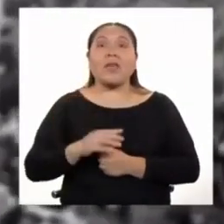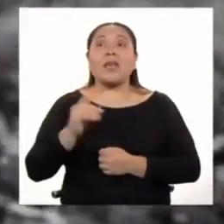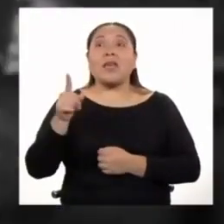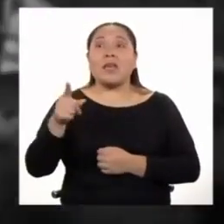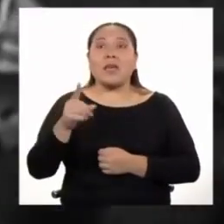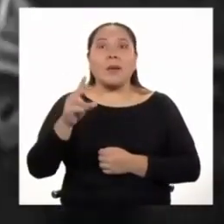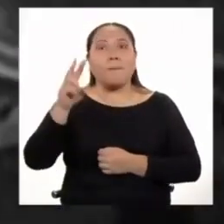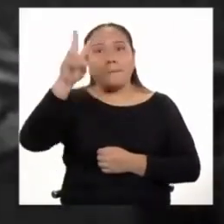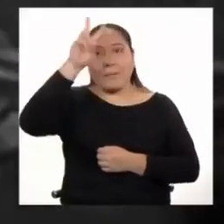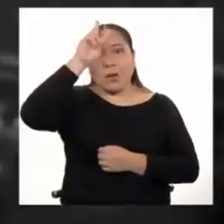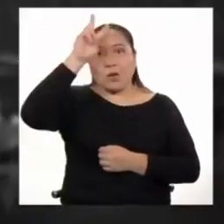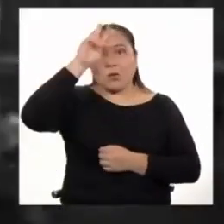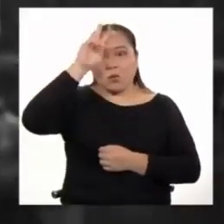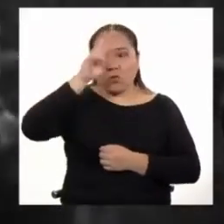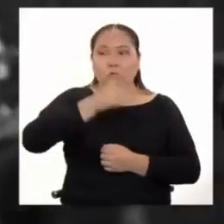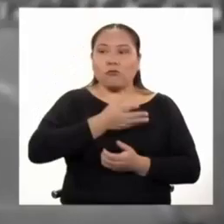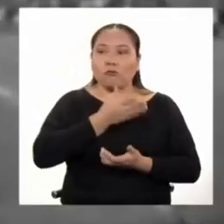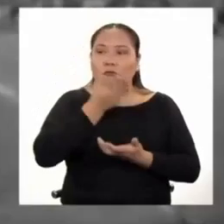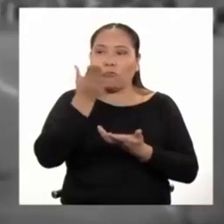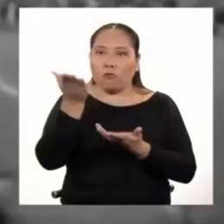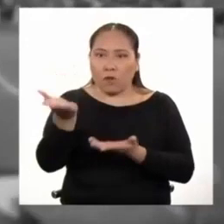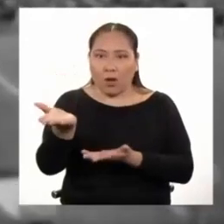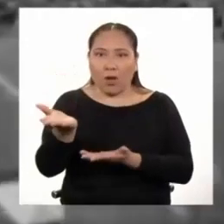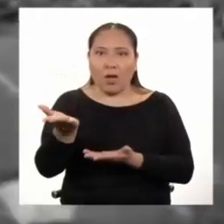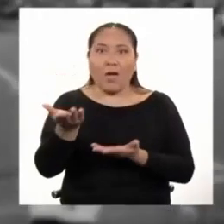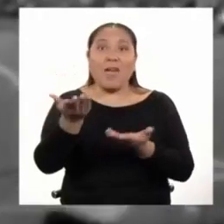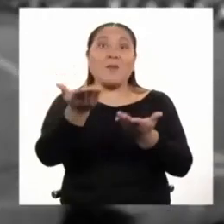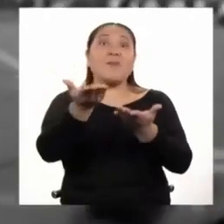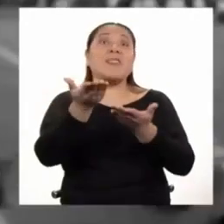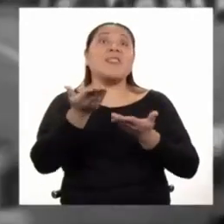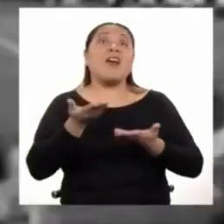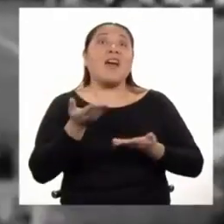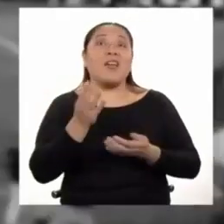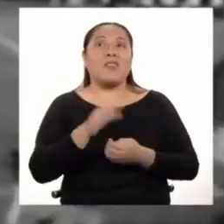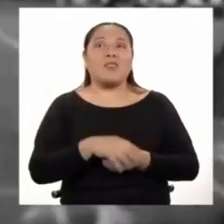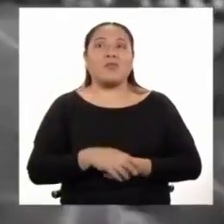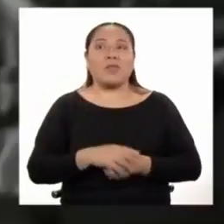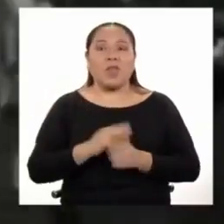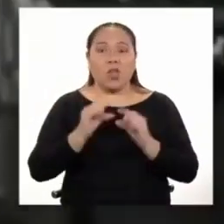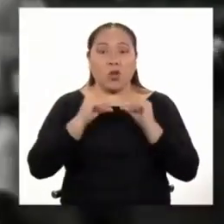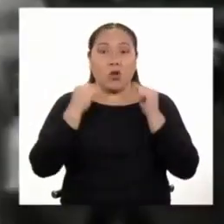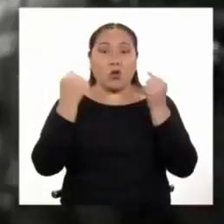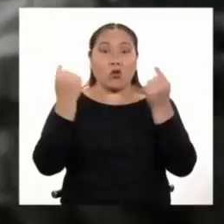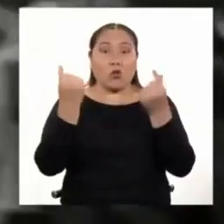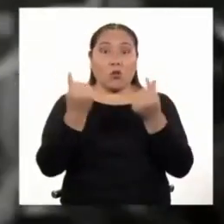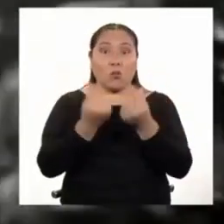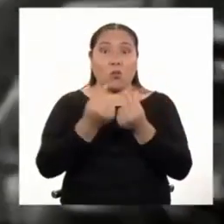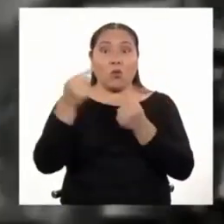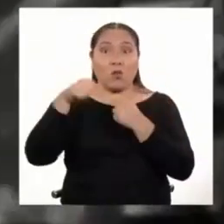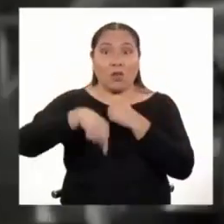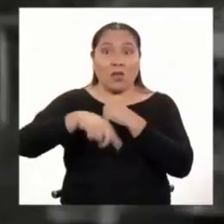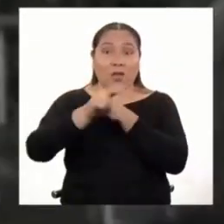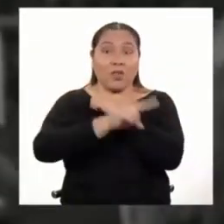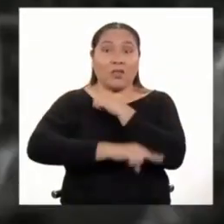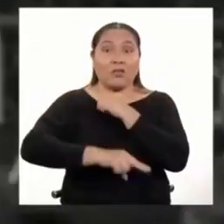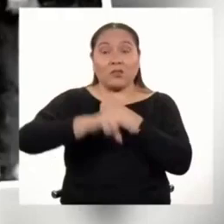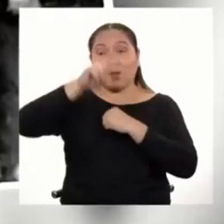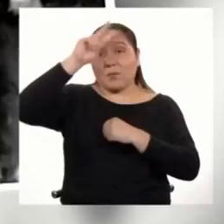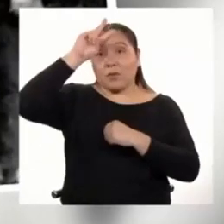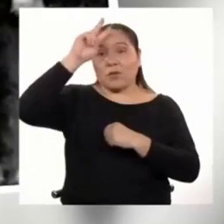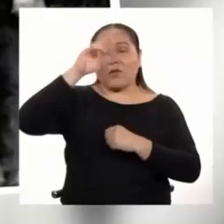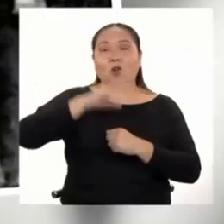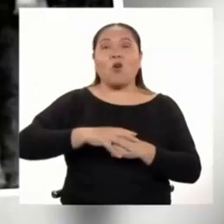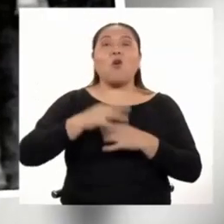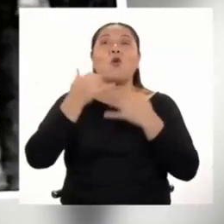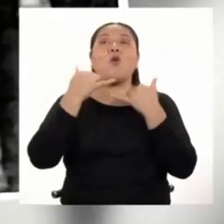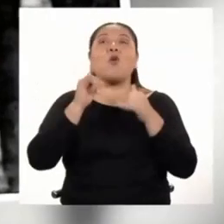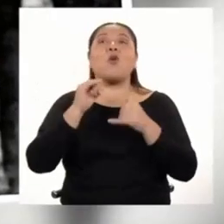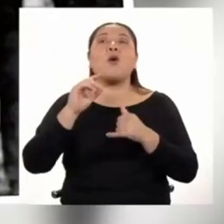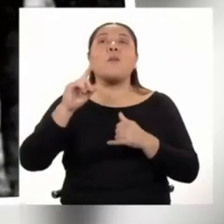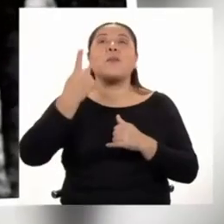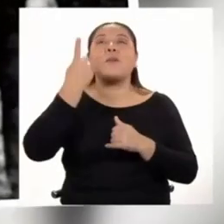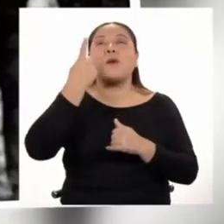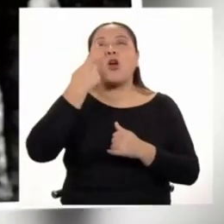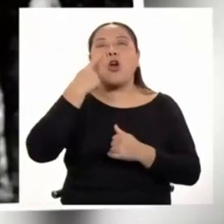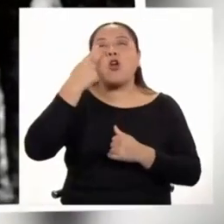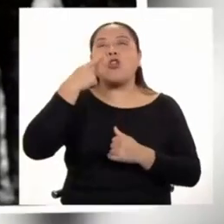en calidad de invitado. En el seleccionado nacional jugó una de las primeras leyendas de nuestro